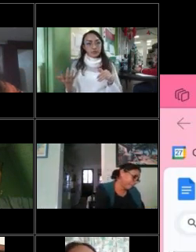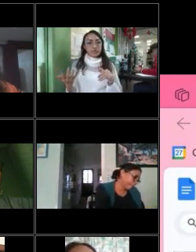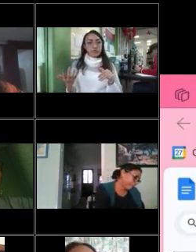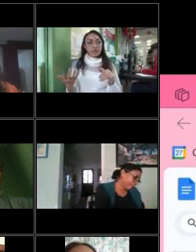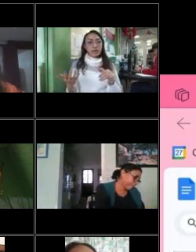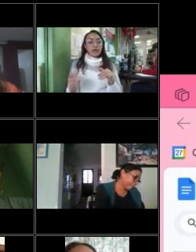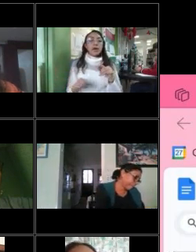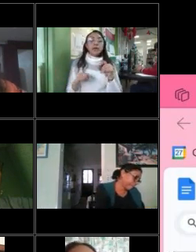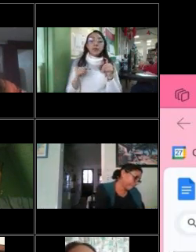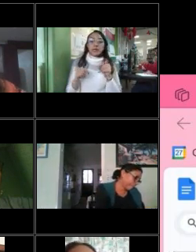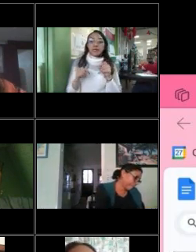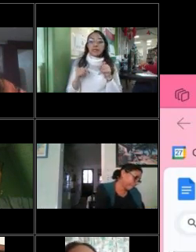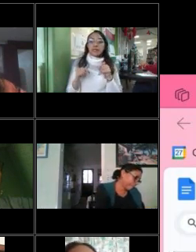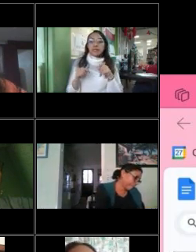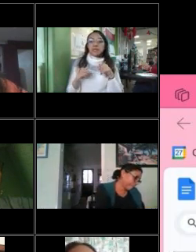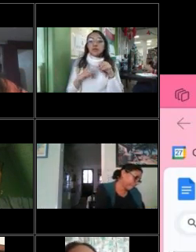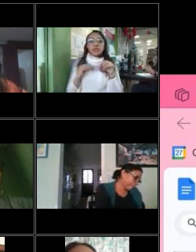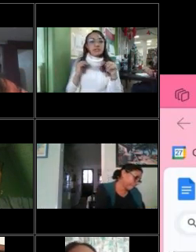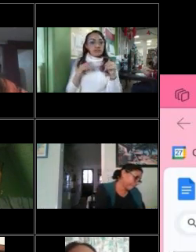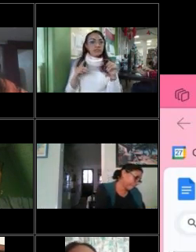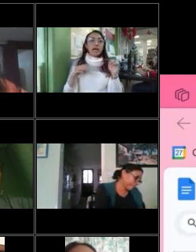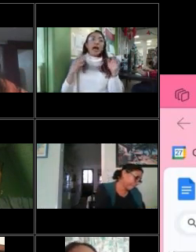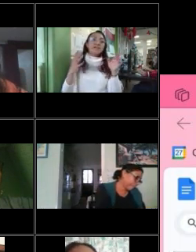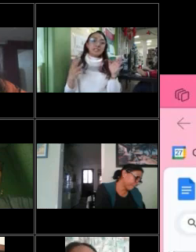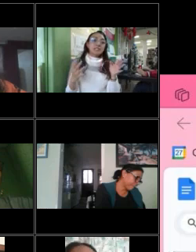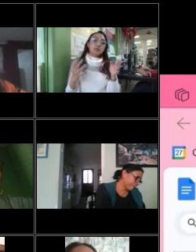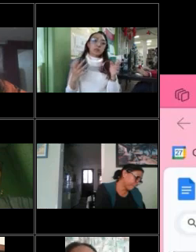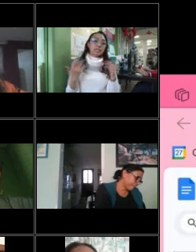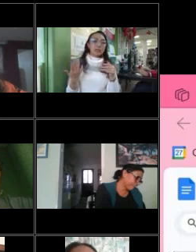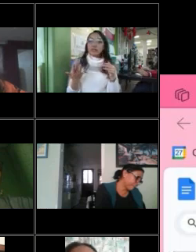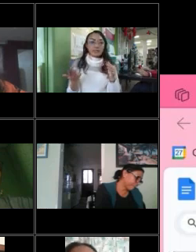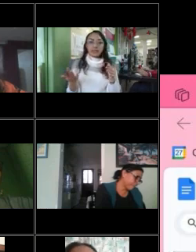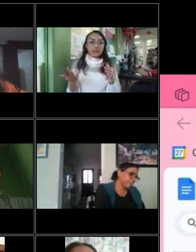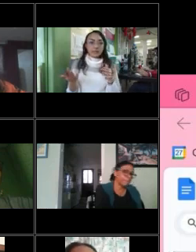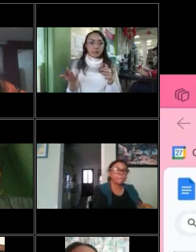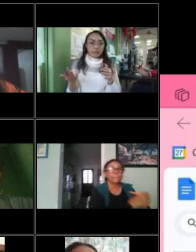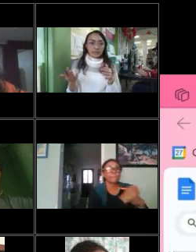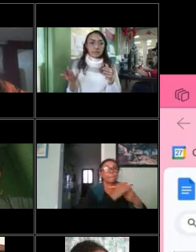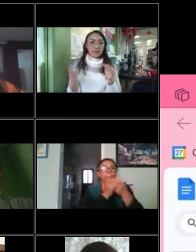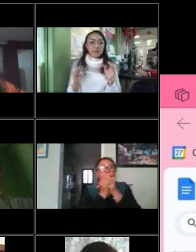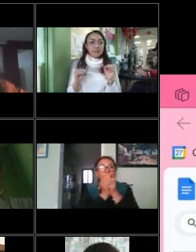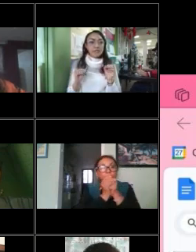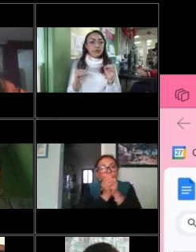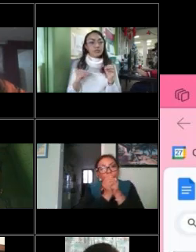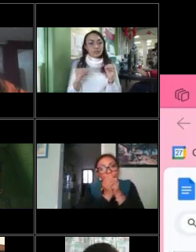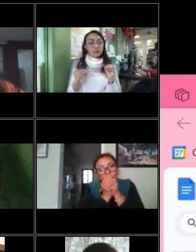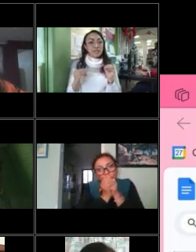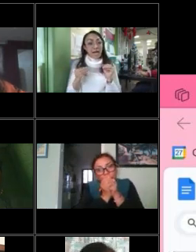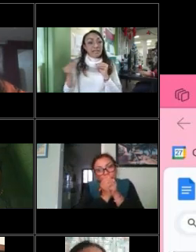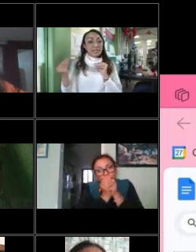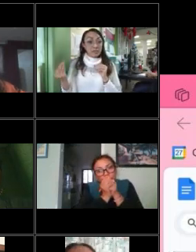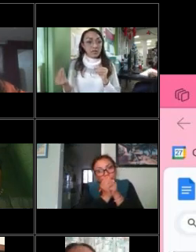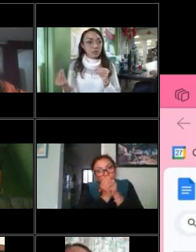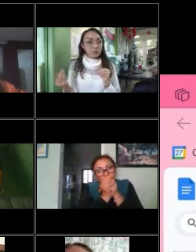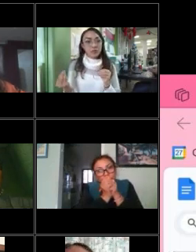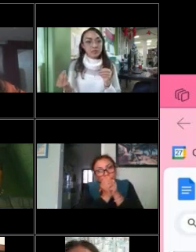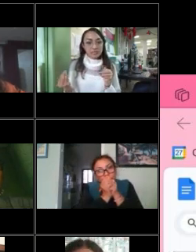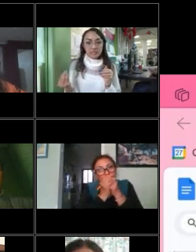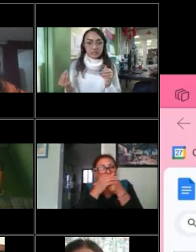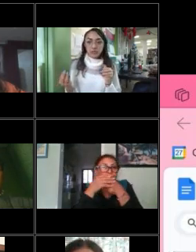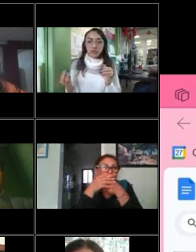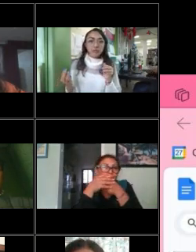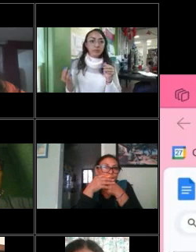dibujando cosas. Pero para que esas cosas se entiendan, a veces los dibujitos se tienen que mover. A veces los tenemos que animar como